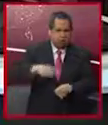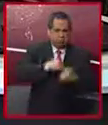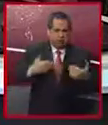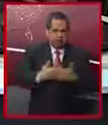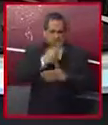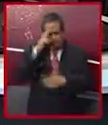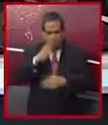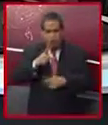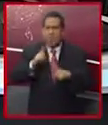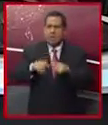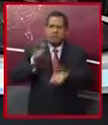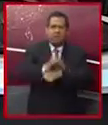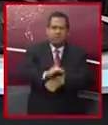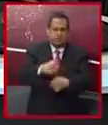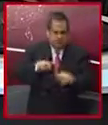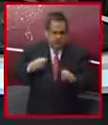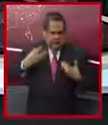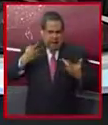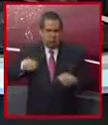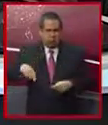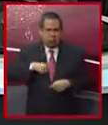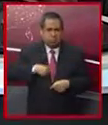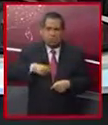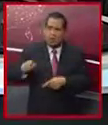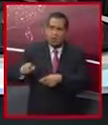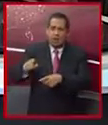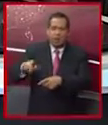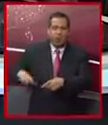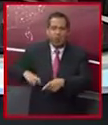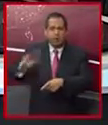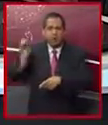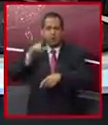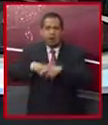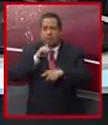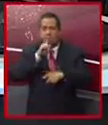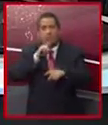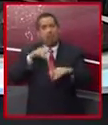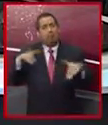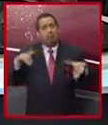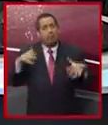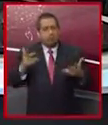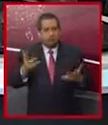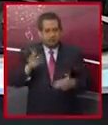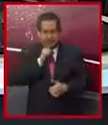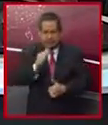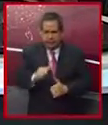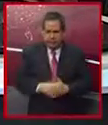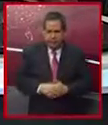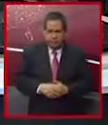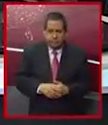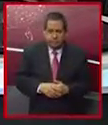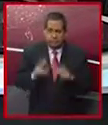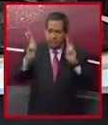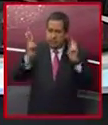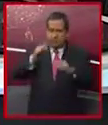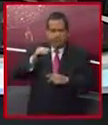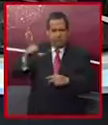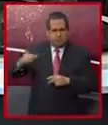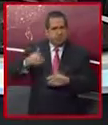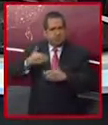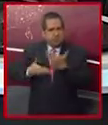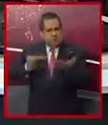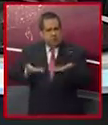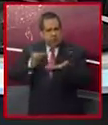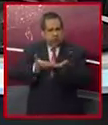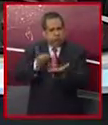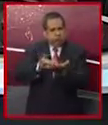Si no lo hacemos nosotros, no lo va a hacer nadie. Y lo peor que ha hecho el gobierno mexicano es quedarse cruzado de brazos. Temas sin duda relevantes los que Movimiento Ciudadano estará pues presentando